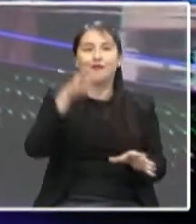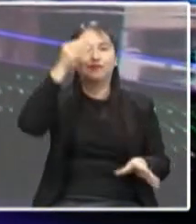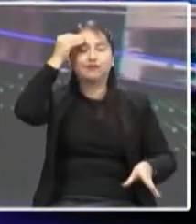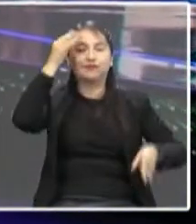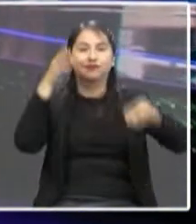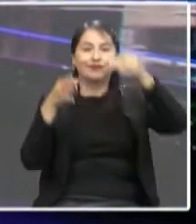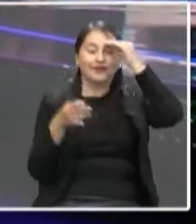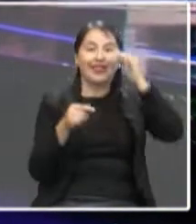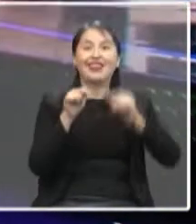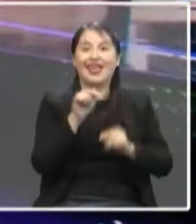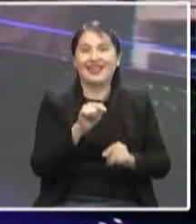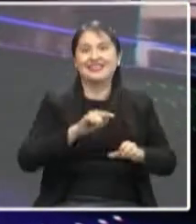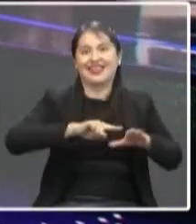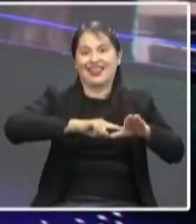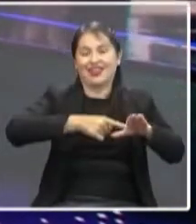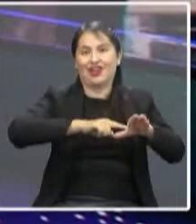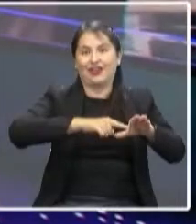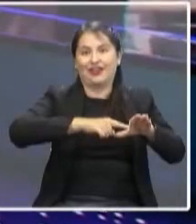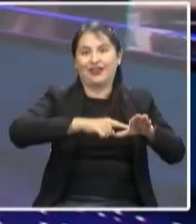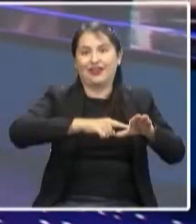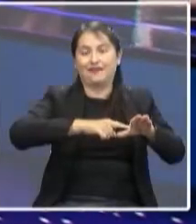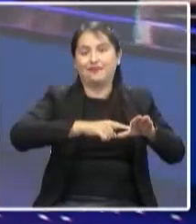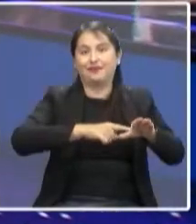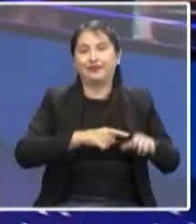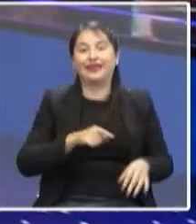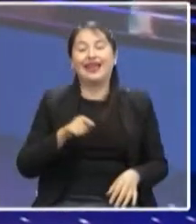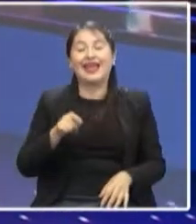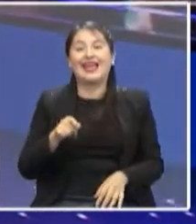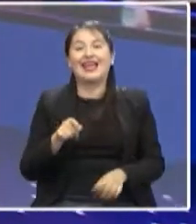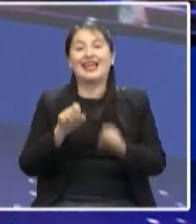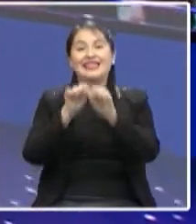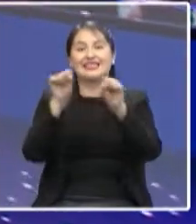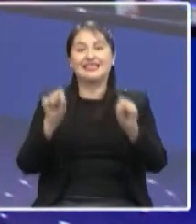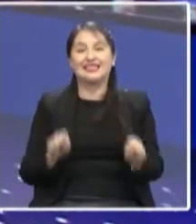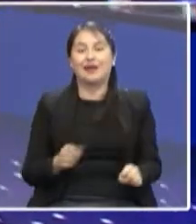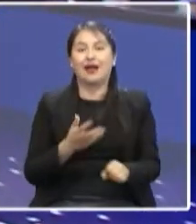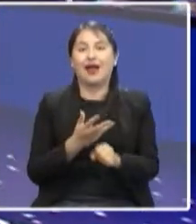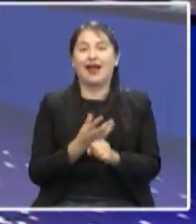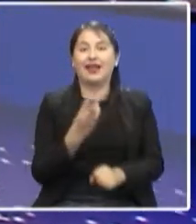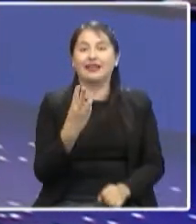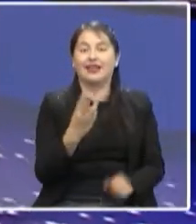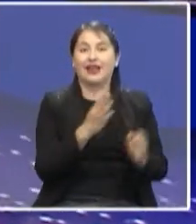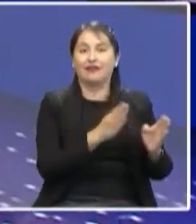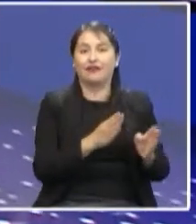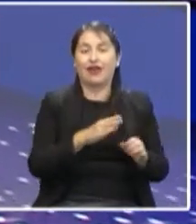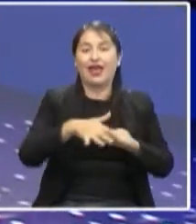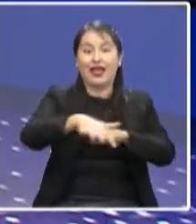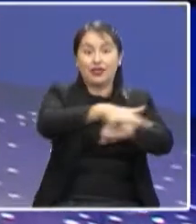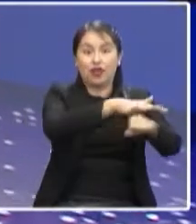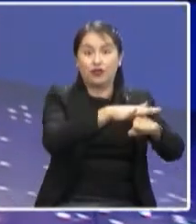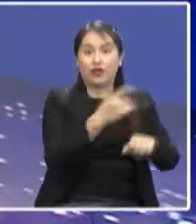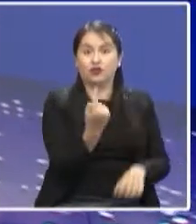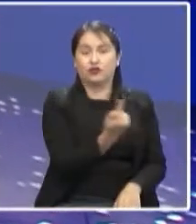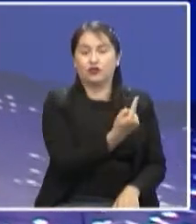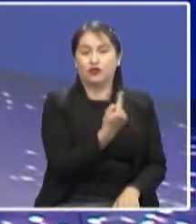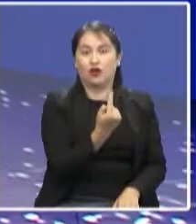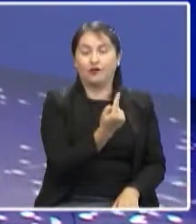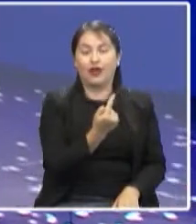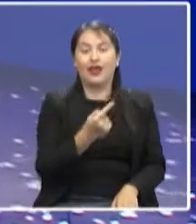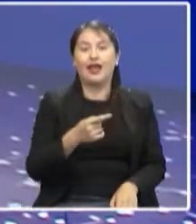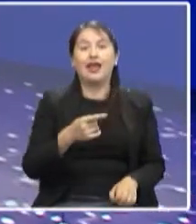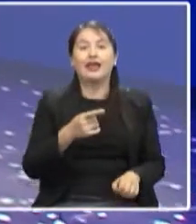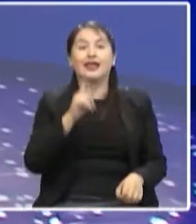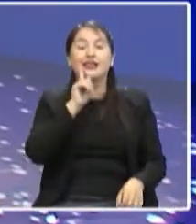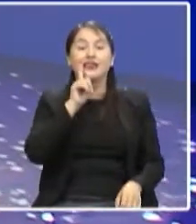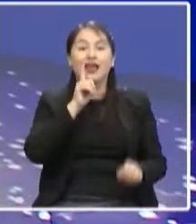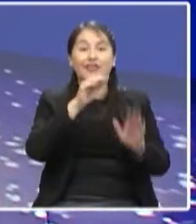tecnología. El sistema de Matternet reúne 3 pedazos de tecnología fundamentales: drones autónomos, software inteligente,